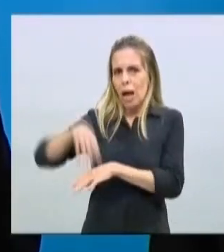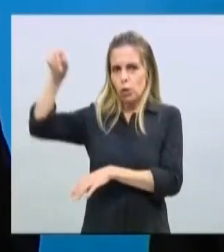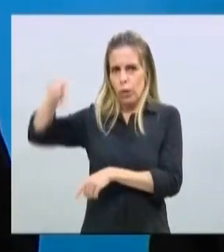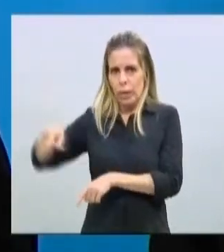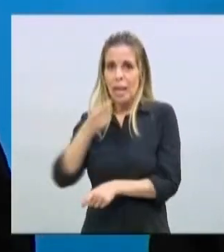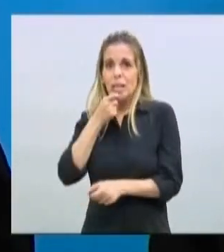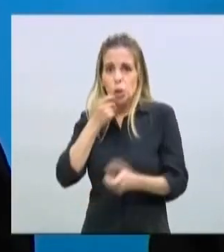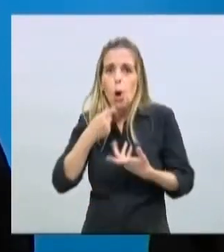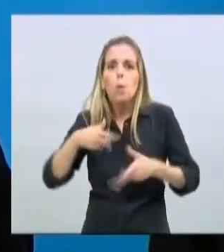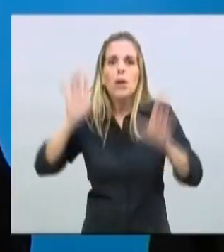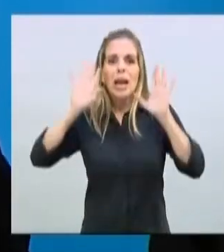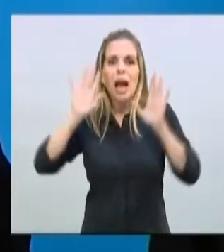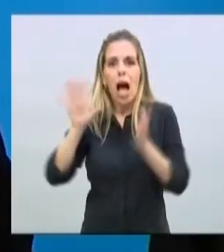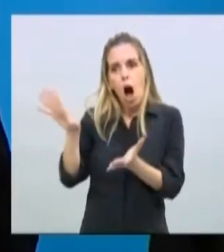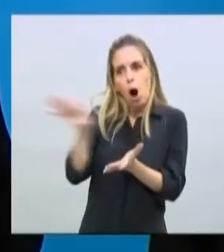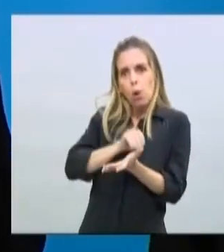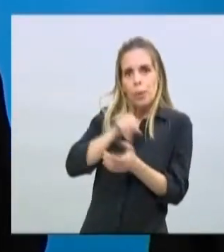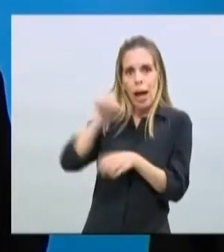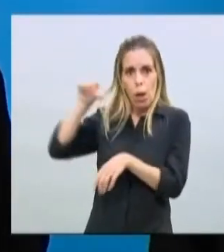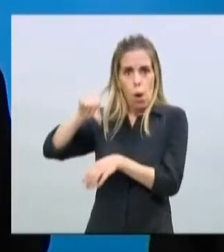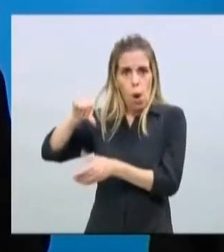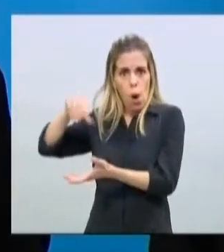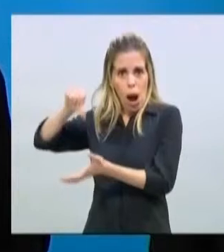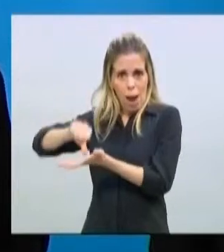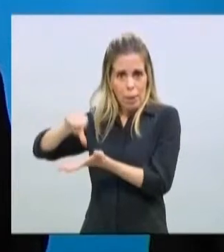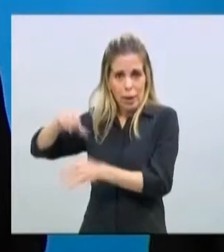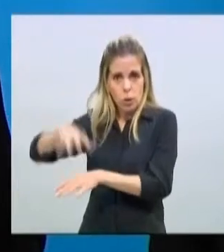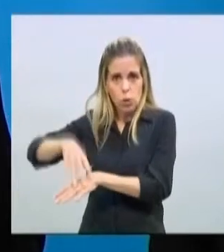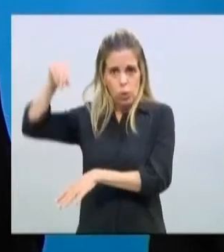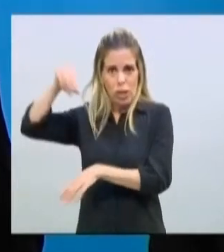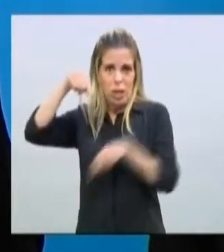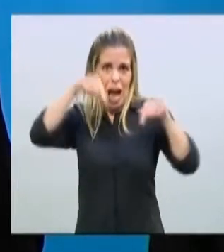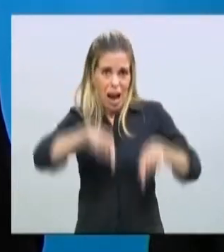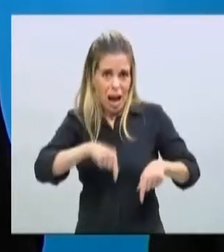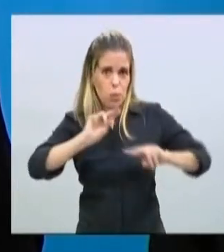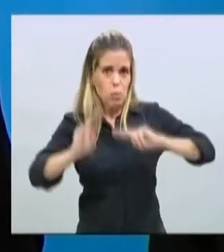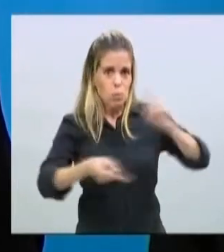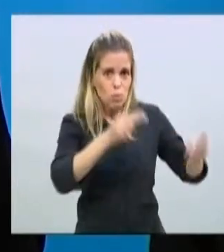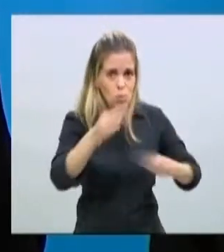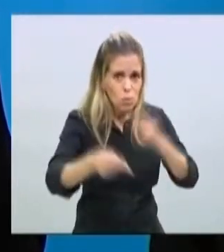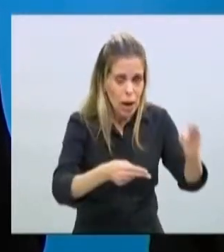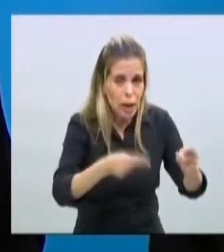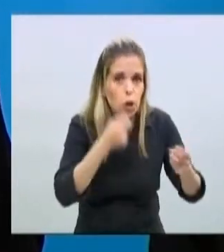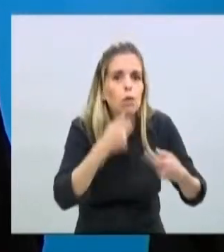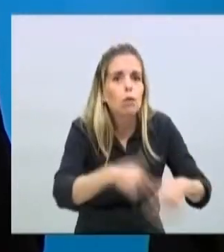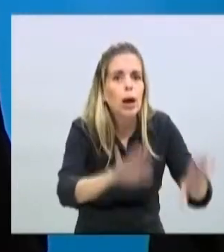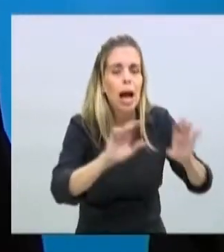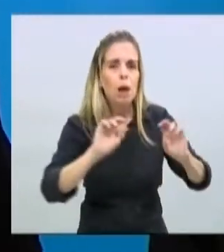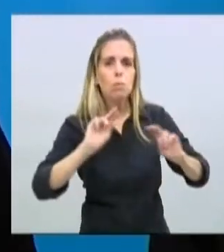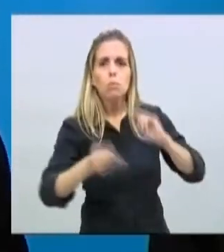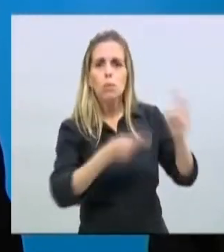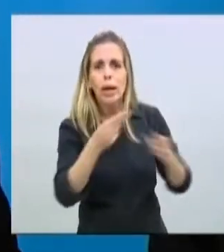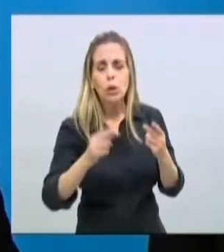de Suecia, nosotros hoy tendríamos 13.900 muertos.